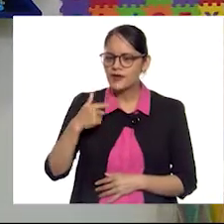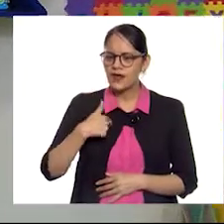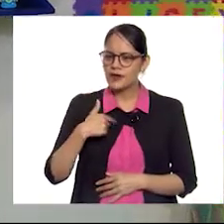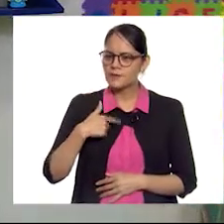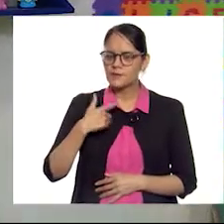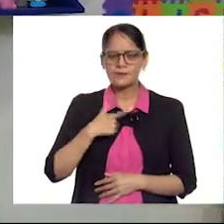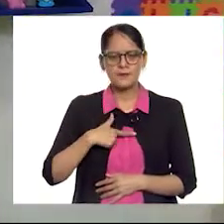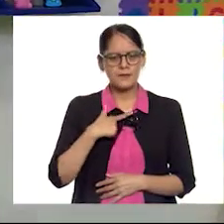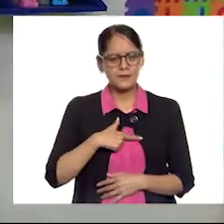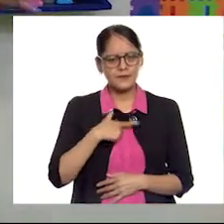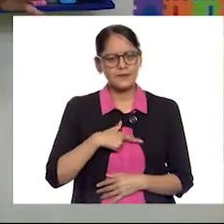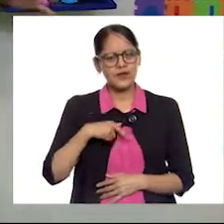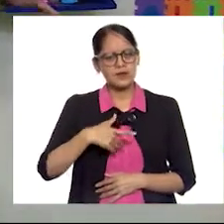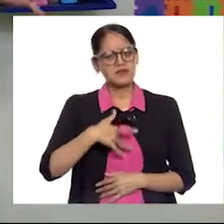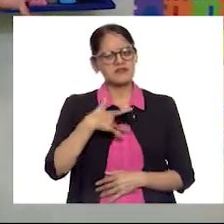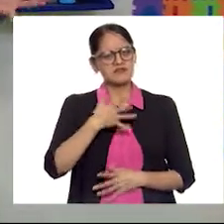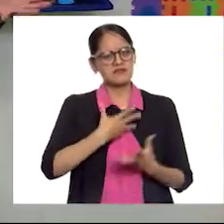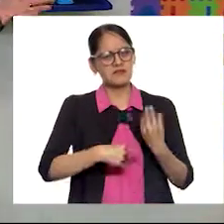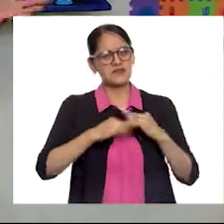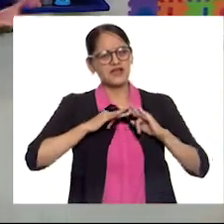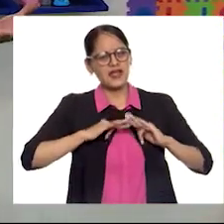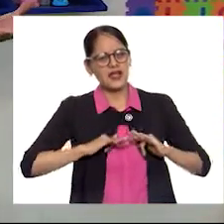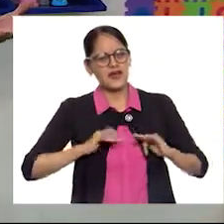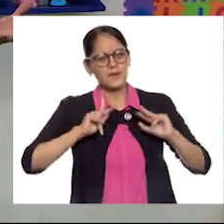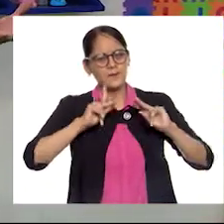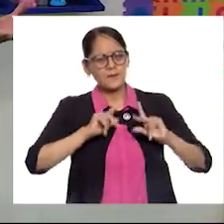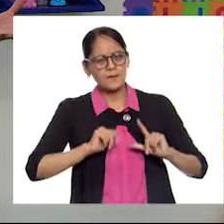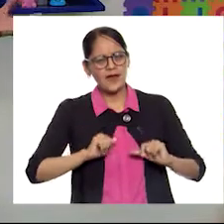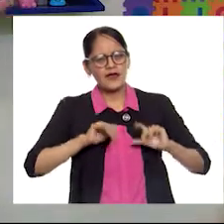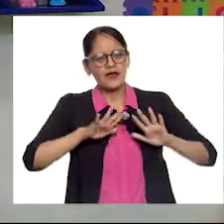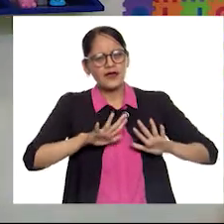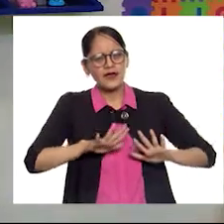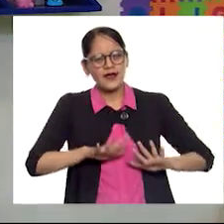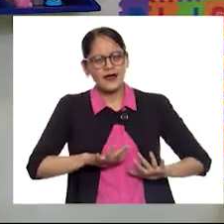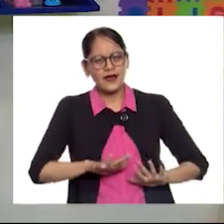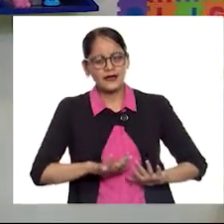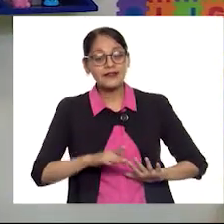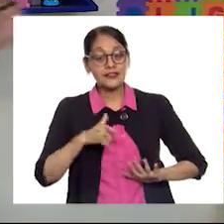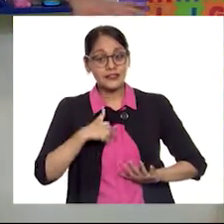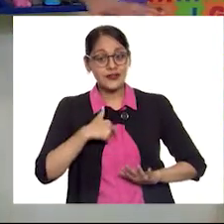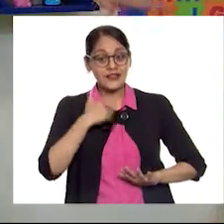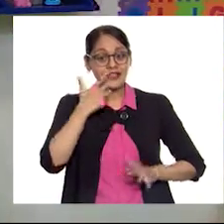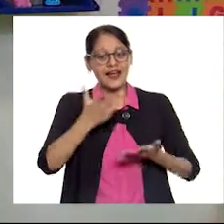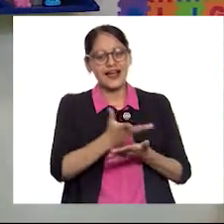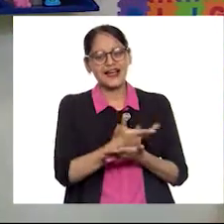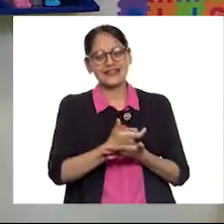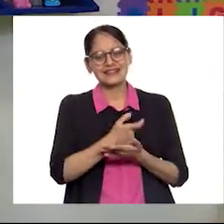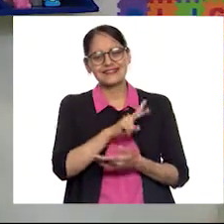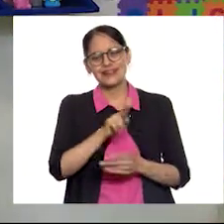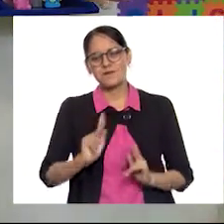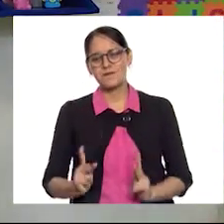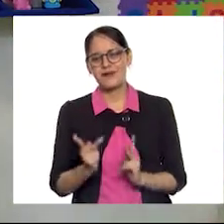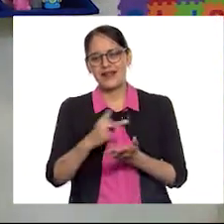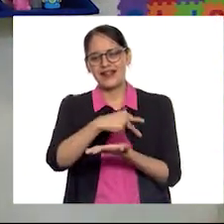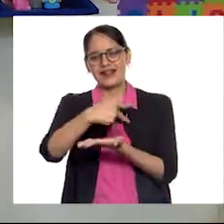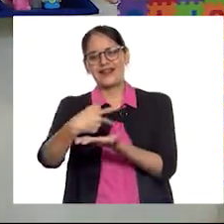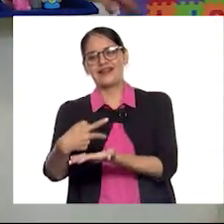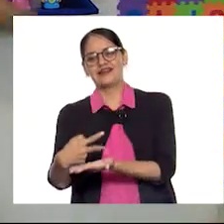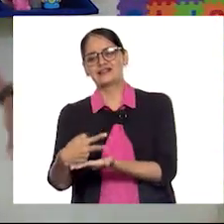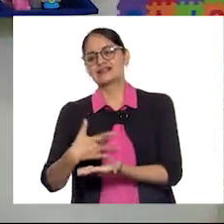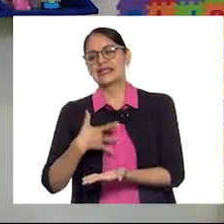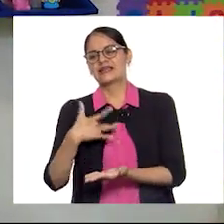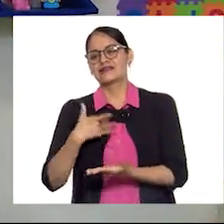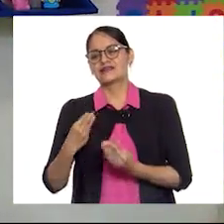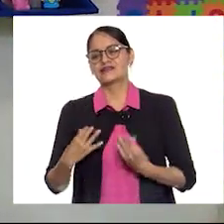unos sentimientos de tranquilidad, de paz, de calma. Me dieron muchas ganas de tirarme en el pasto y sentir la